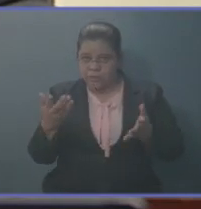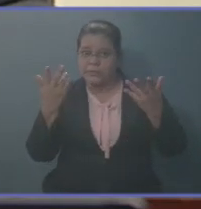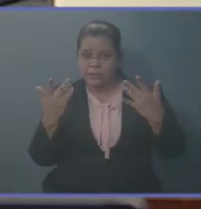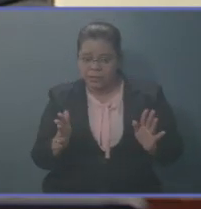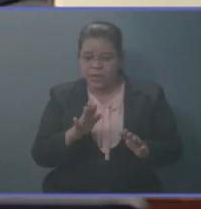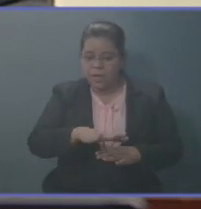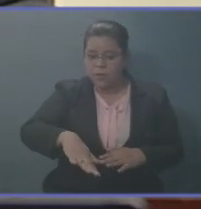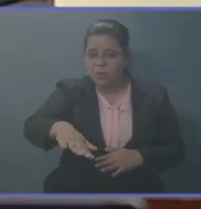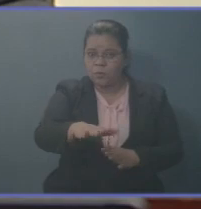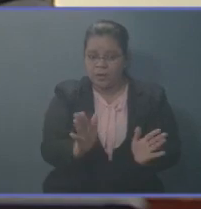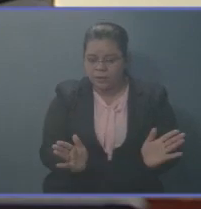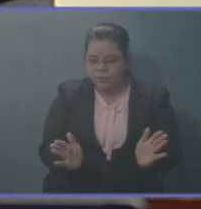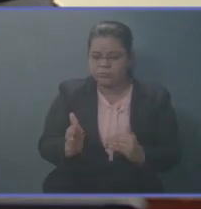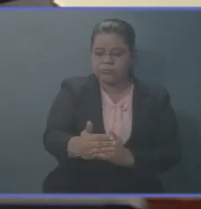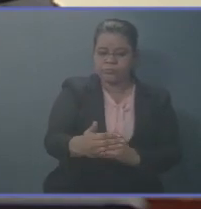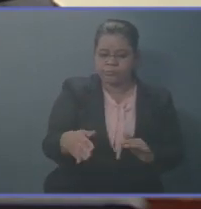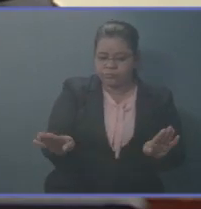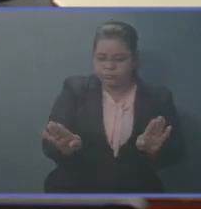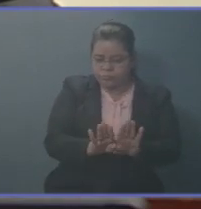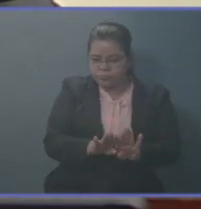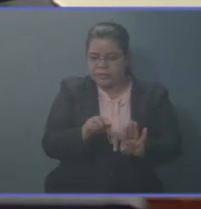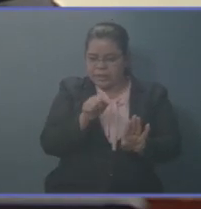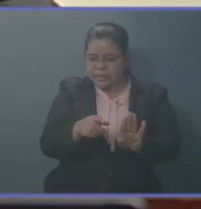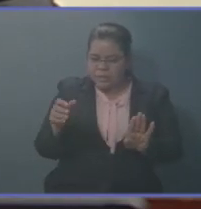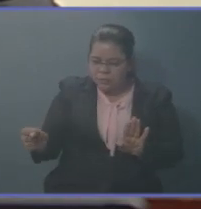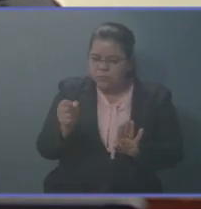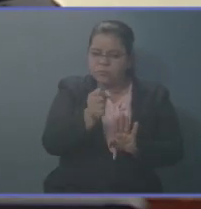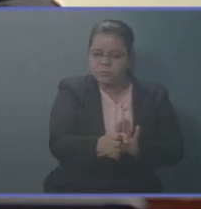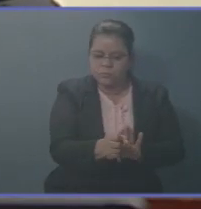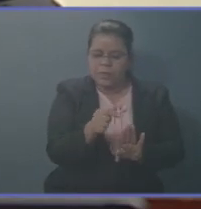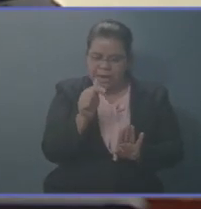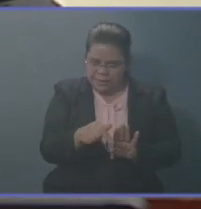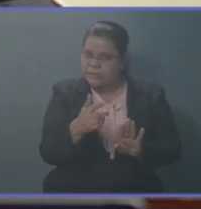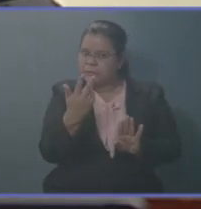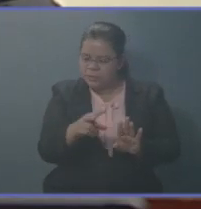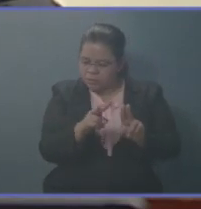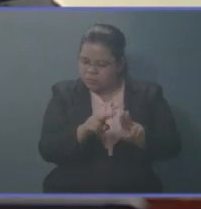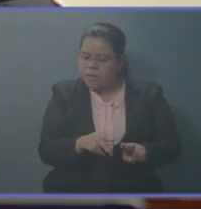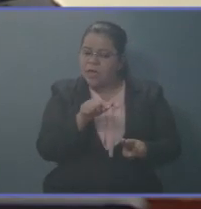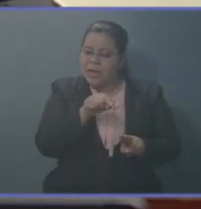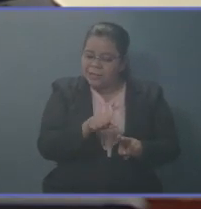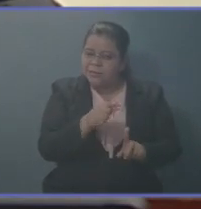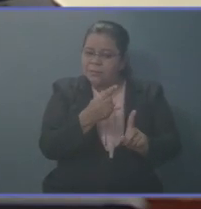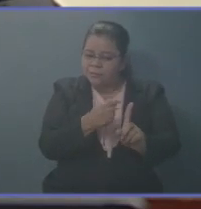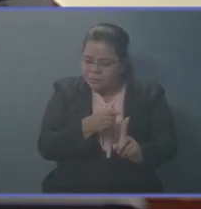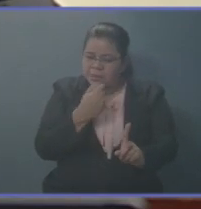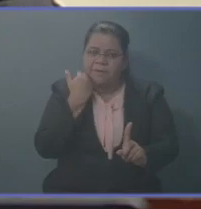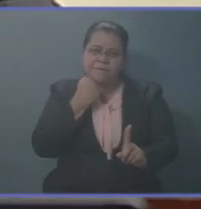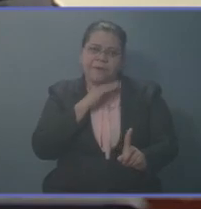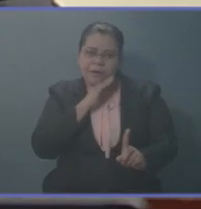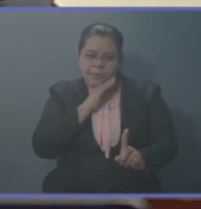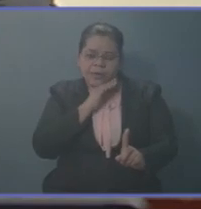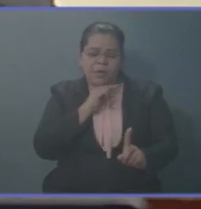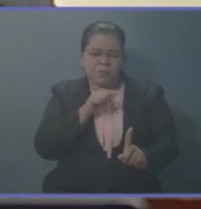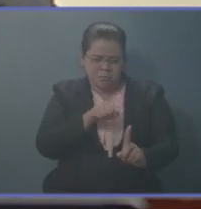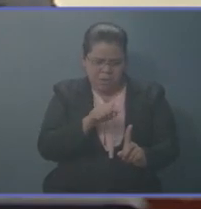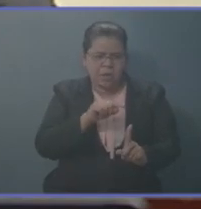en centros de confinamiento forzoso o domiciliar y que padezcan de una enfermedad crónica, tendrán derecho